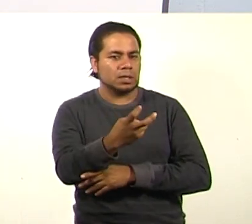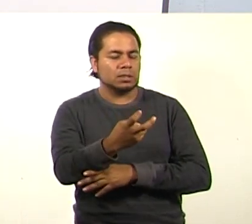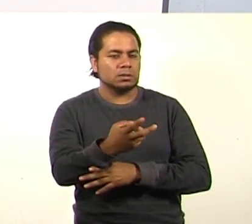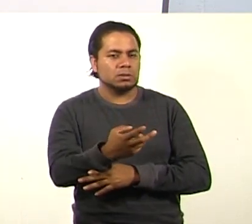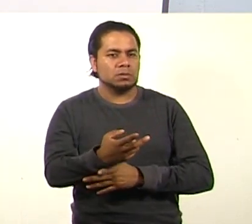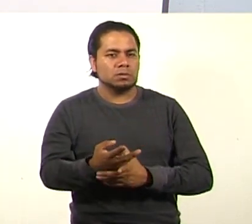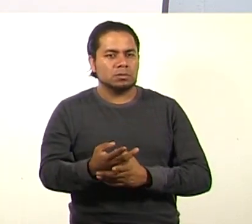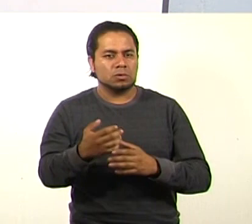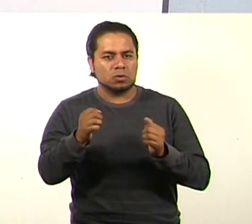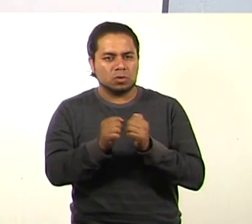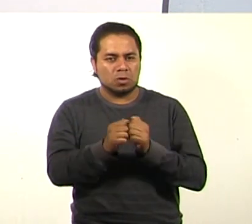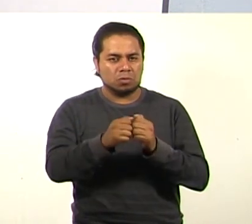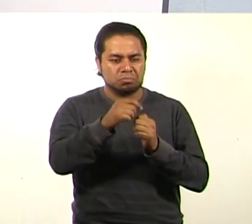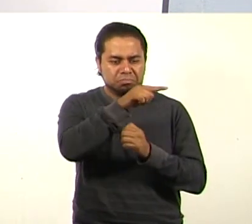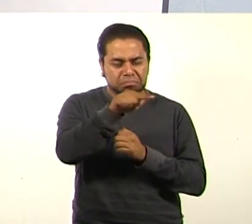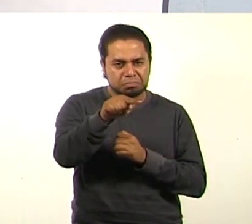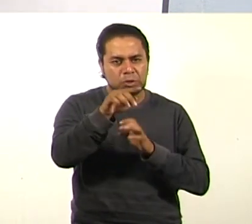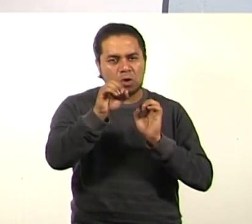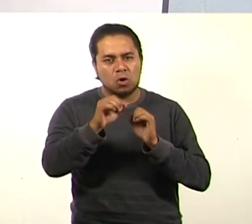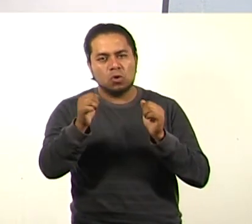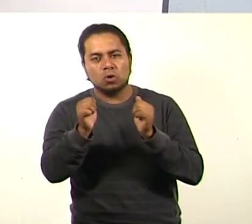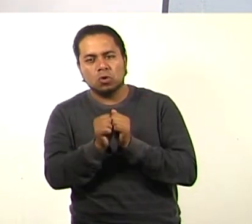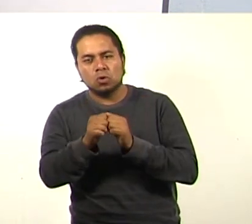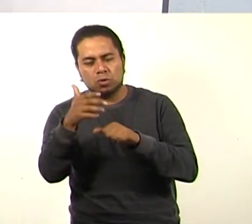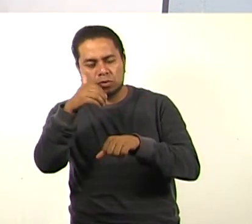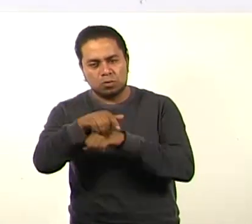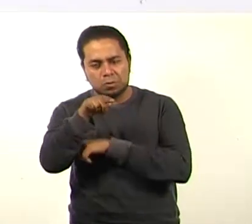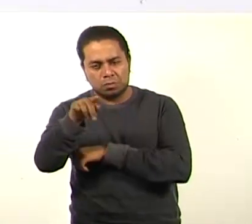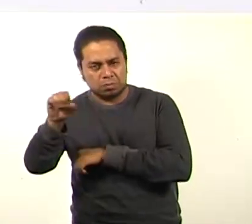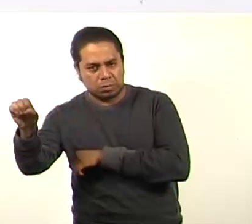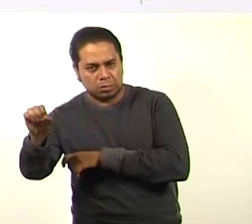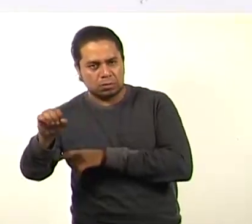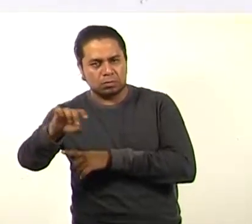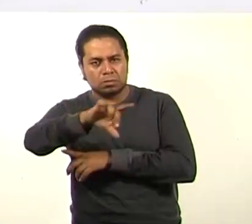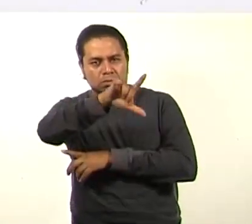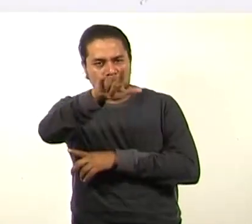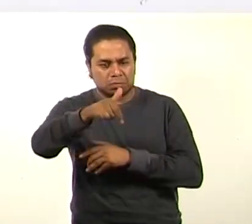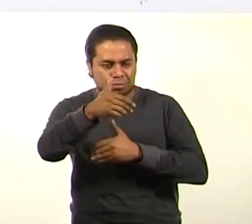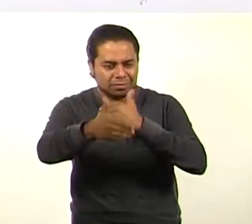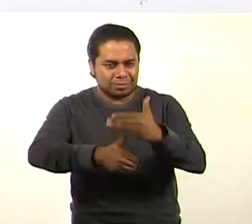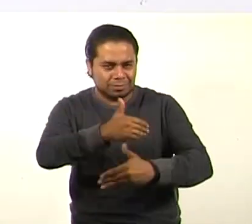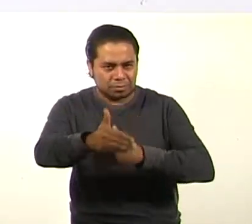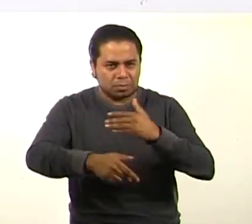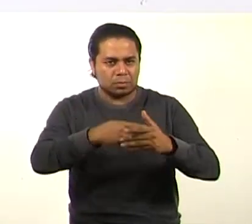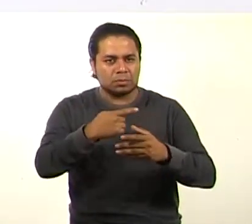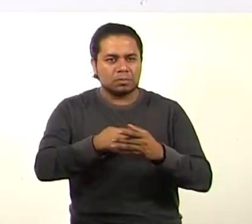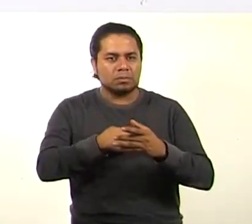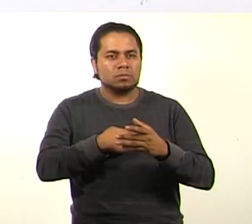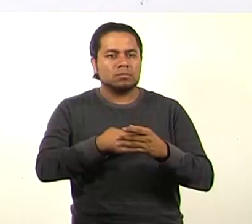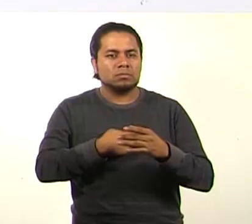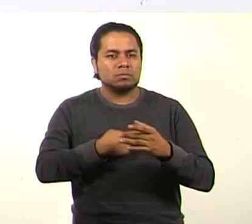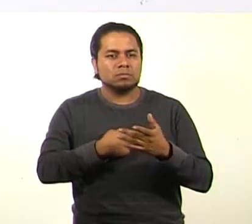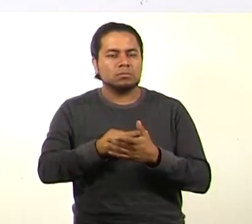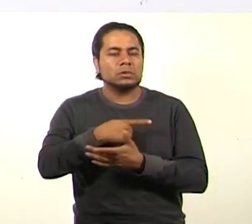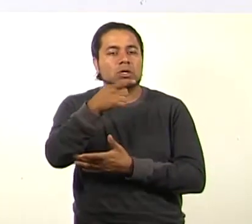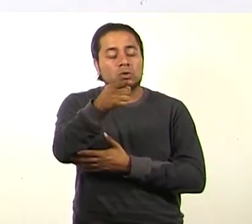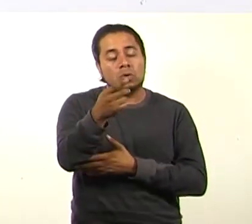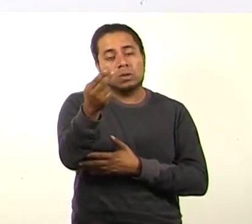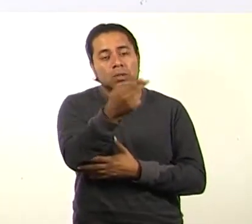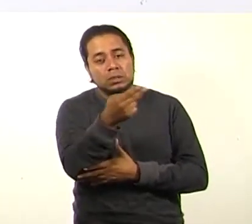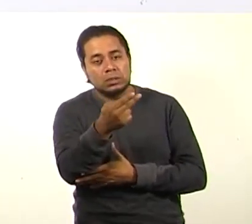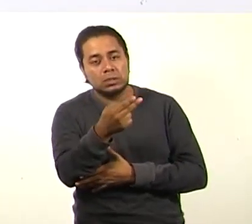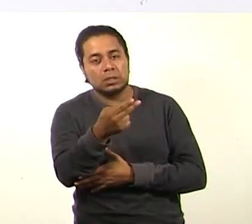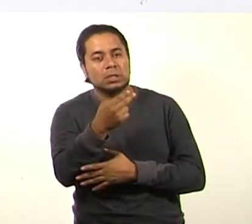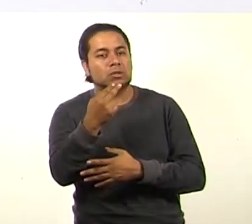números decimales? Pues bueno, todavía no saben, pero más adelante vamos a necesitar utilizar el mínimo común